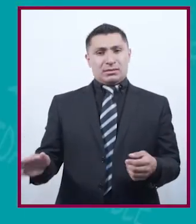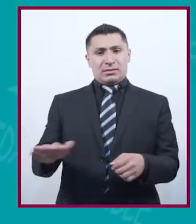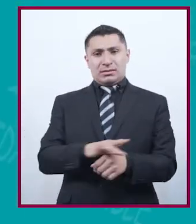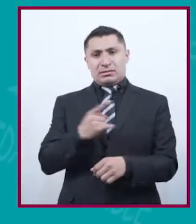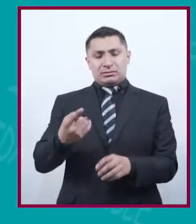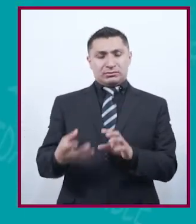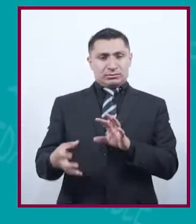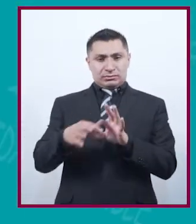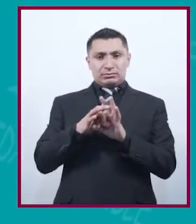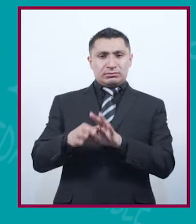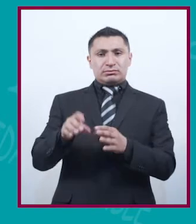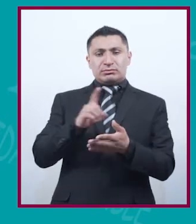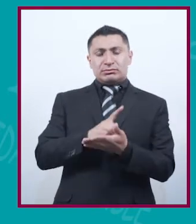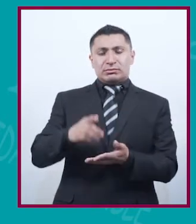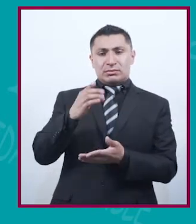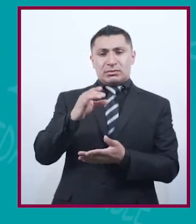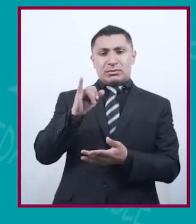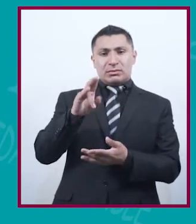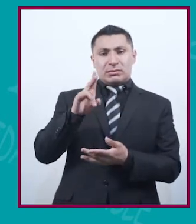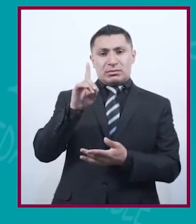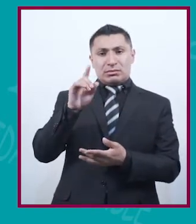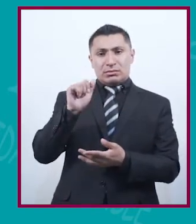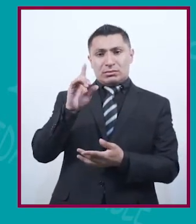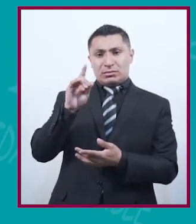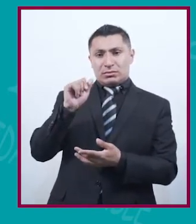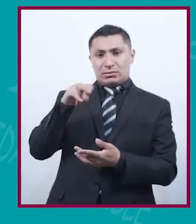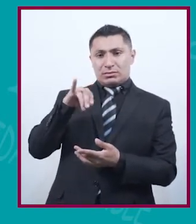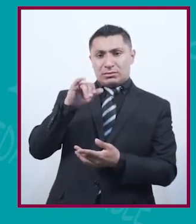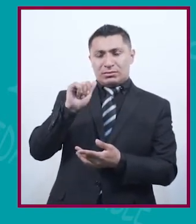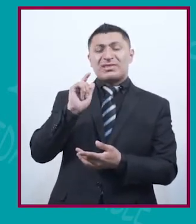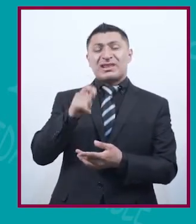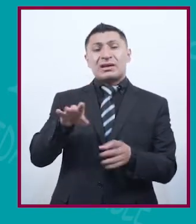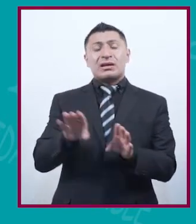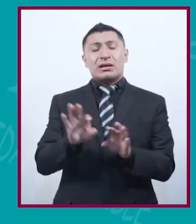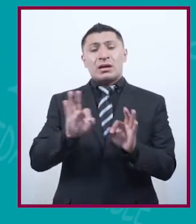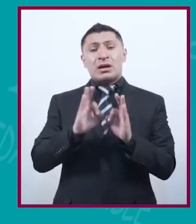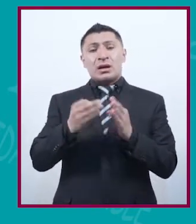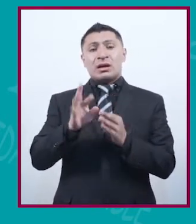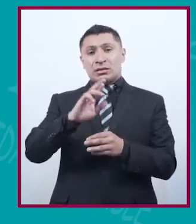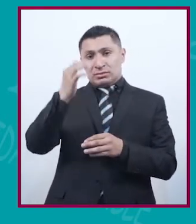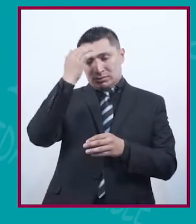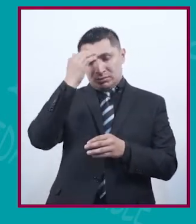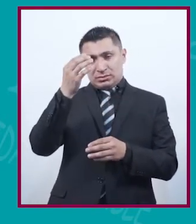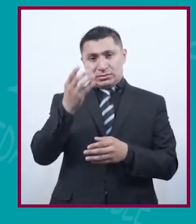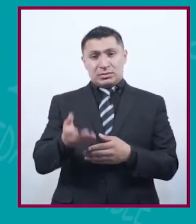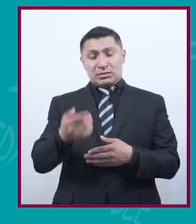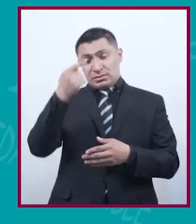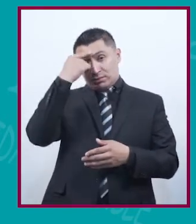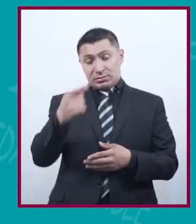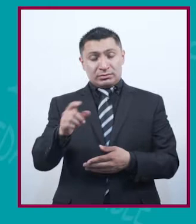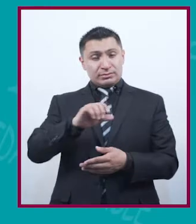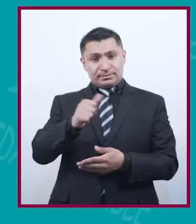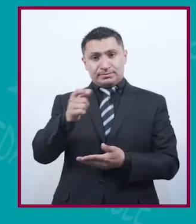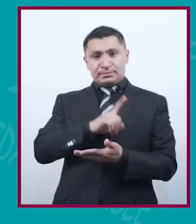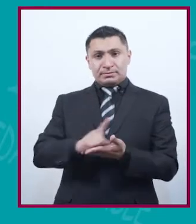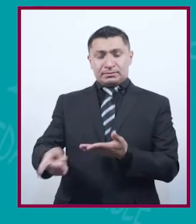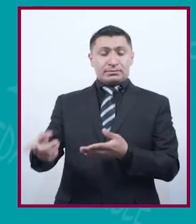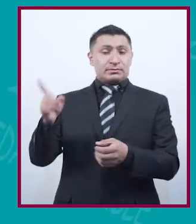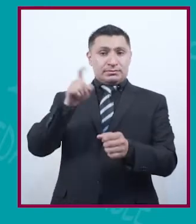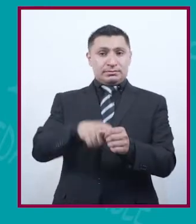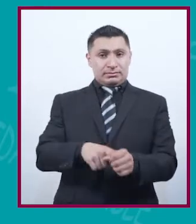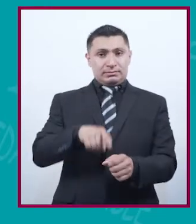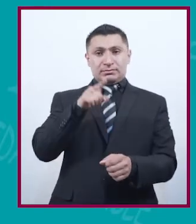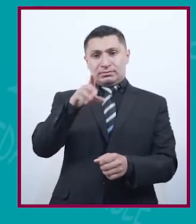los derechos de ciudadanía, es decir, es como una especie de reconocimiento a tener otros derechos, ¿no? Al